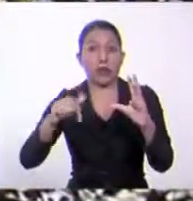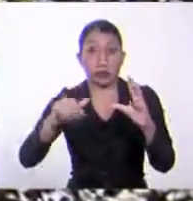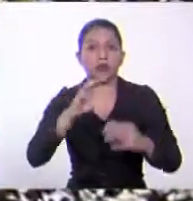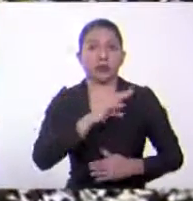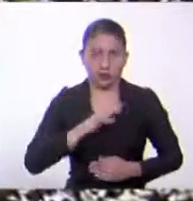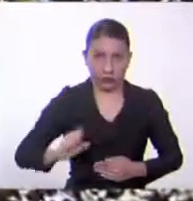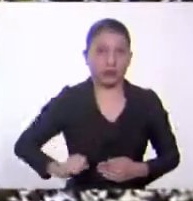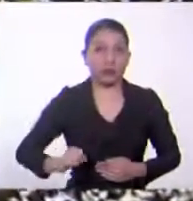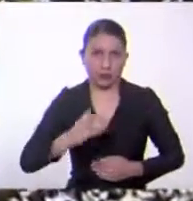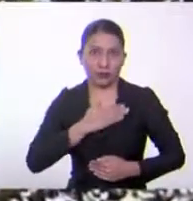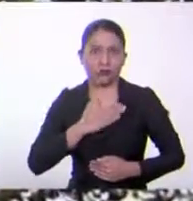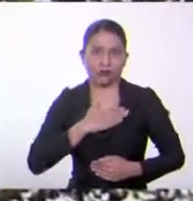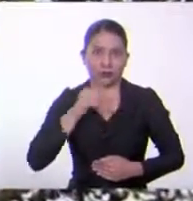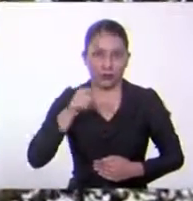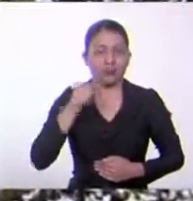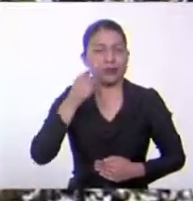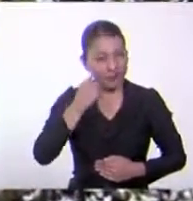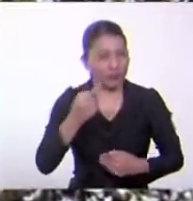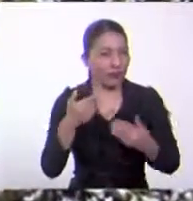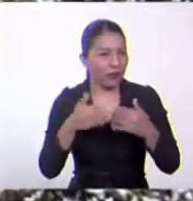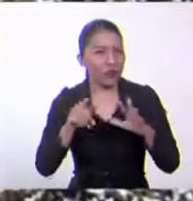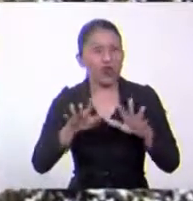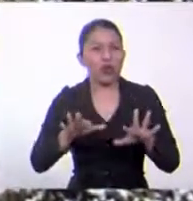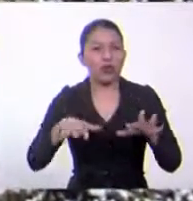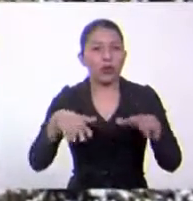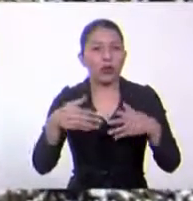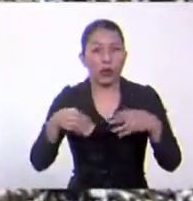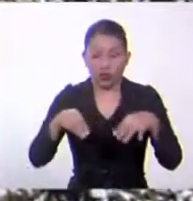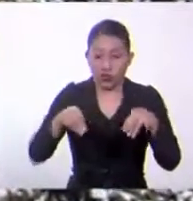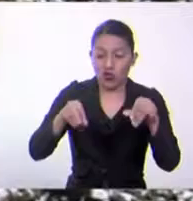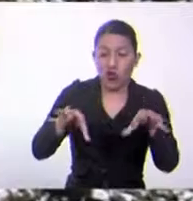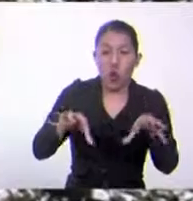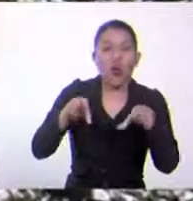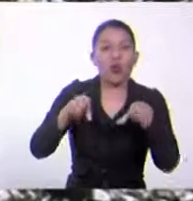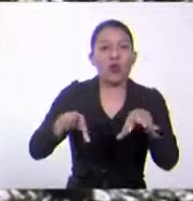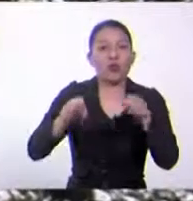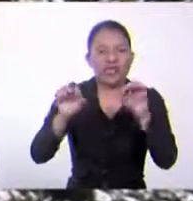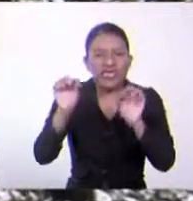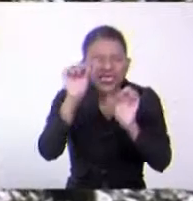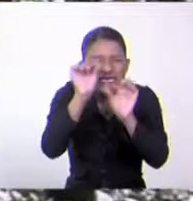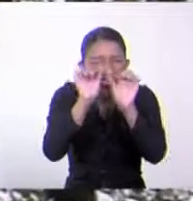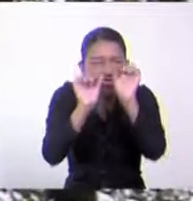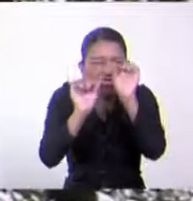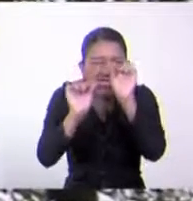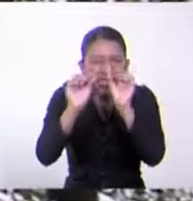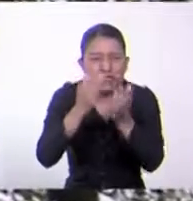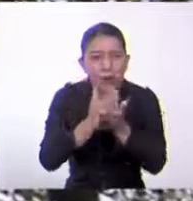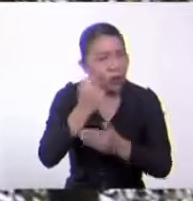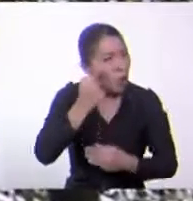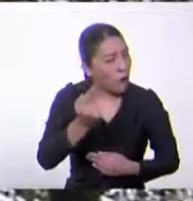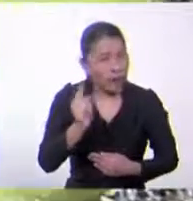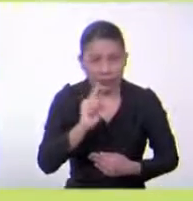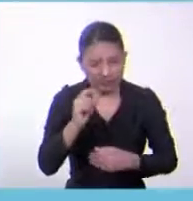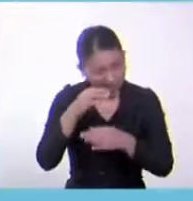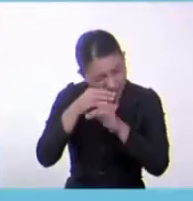Salvador. Es diferente porque se alimenta de protozoos, pequeños organismos microscópicos.